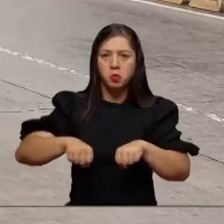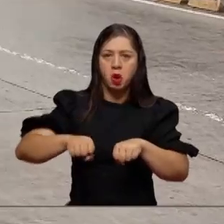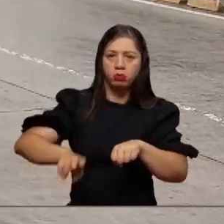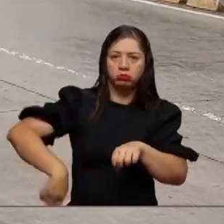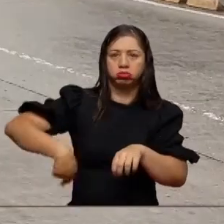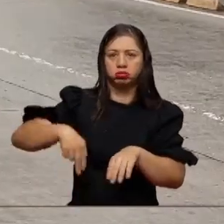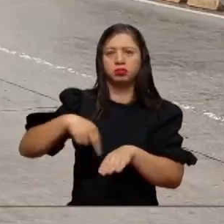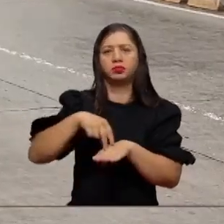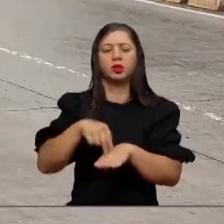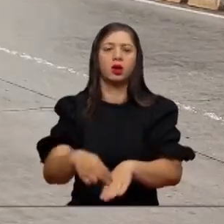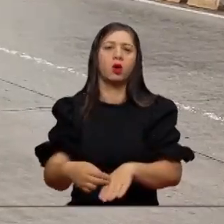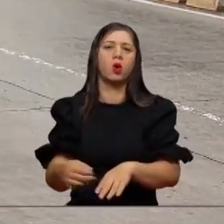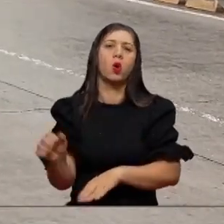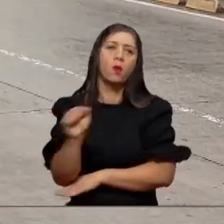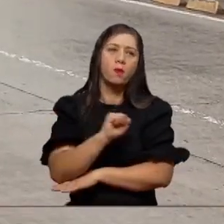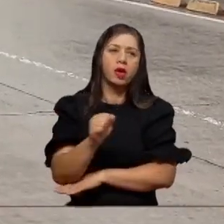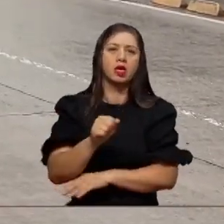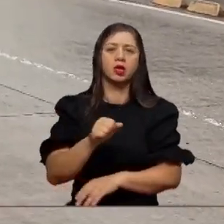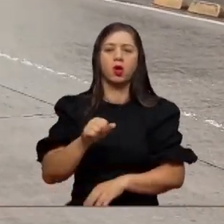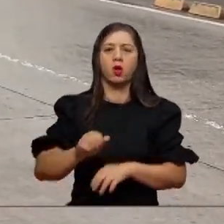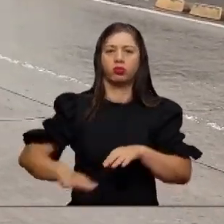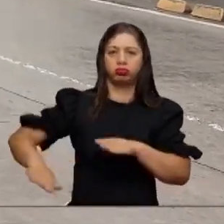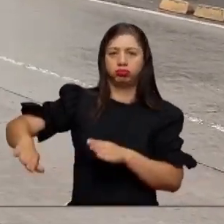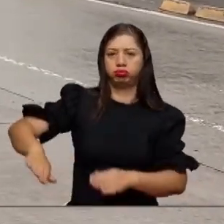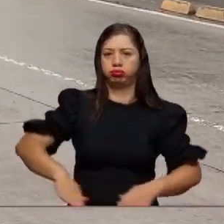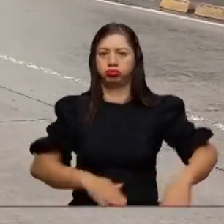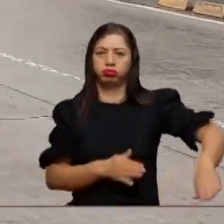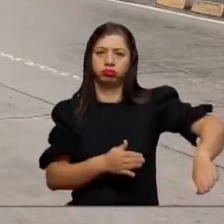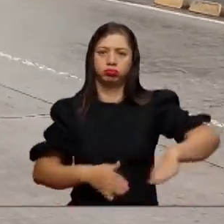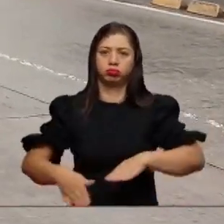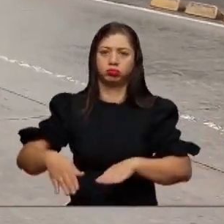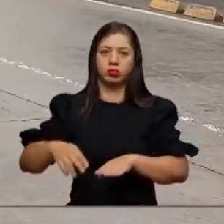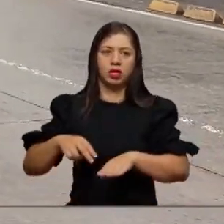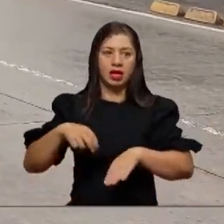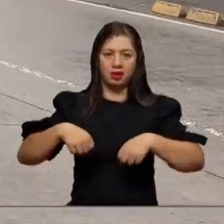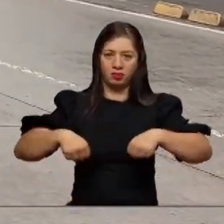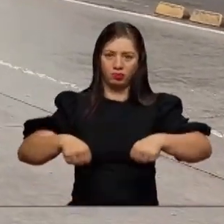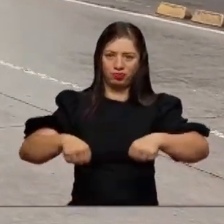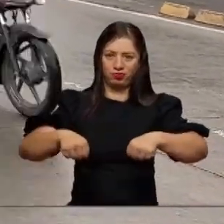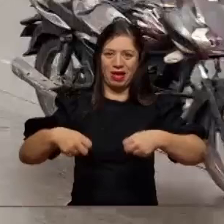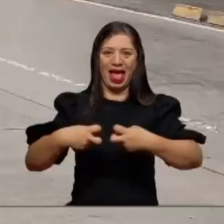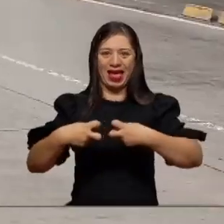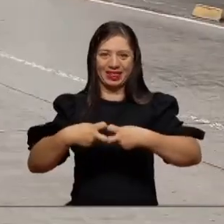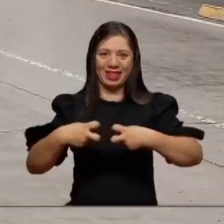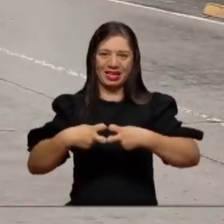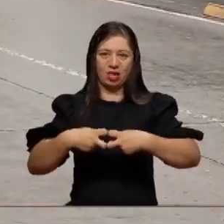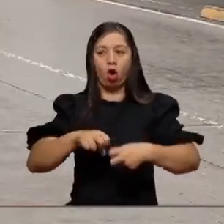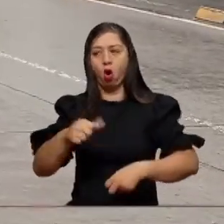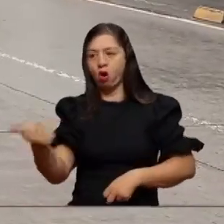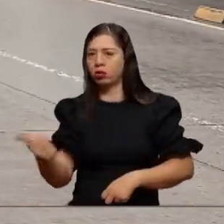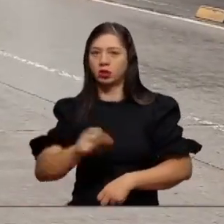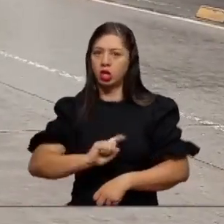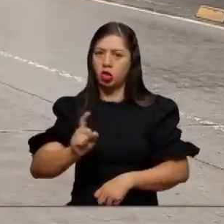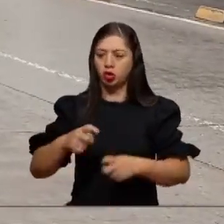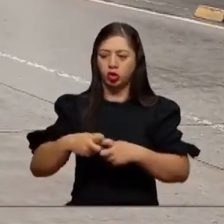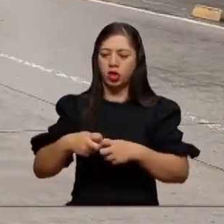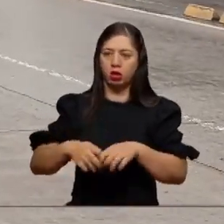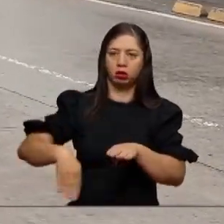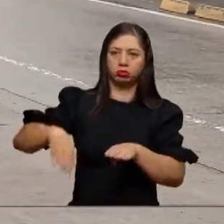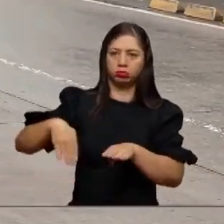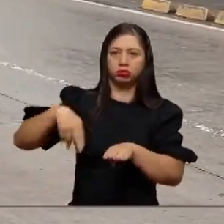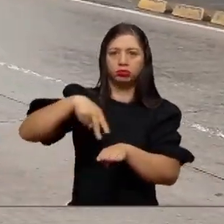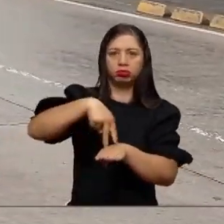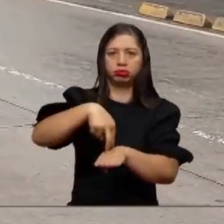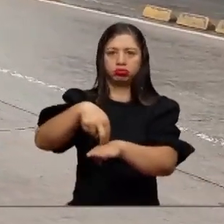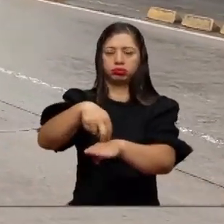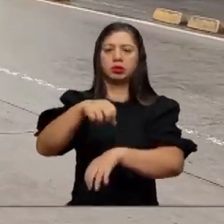vehículos sostenibles como patines, patinetas eléctricas como esta, patinetas que no son eléctricas y bicicletas. Lo cierto